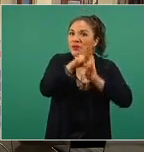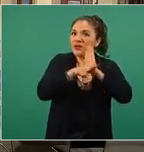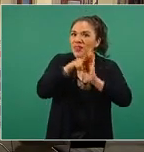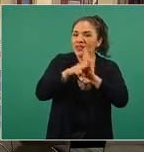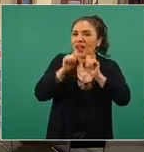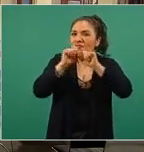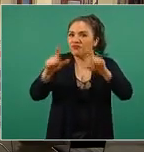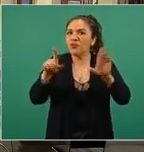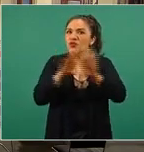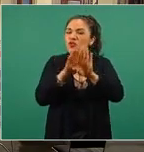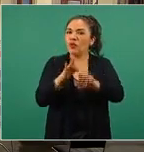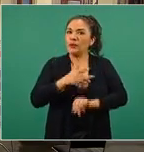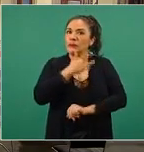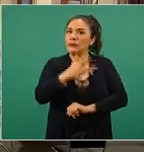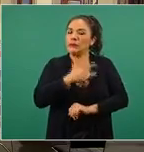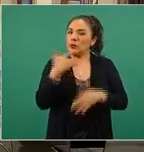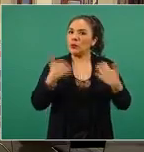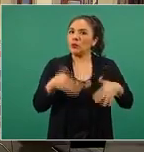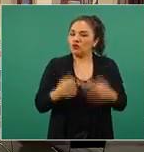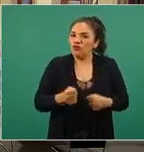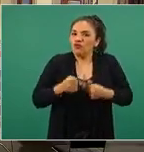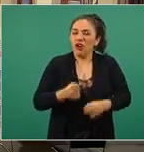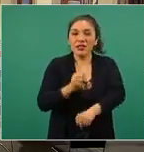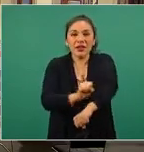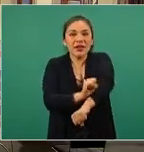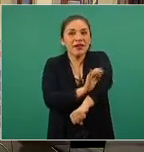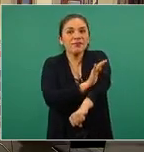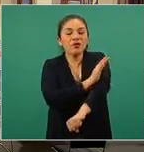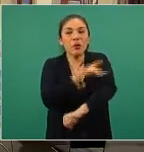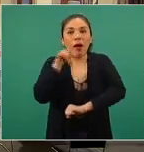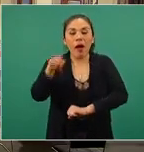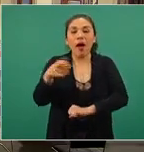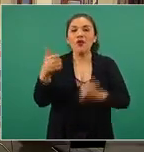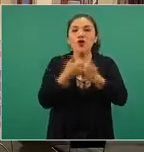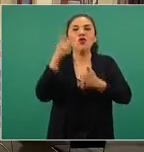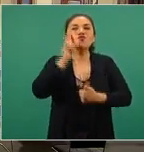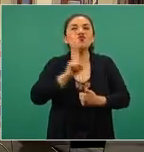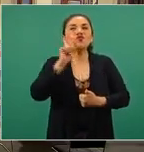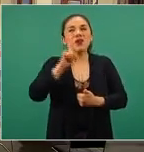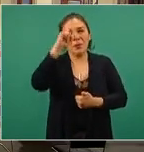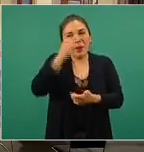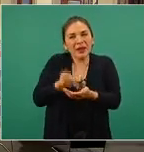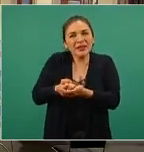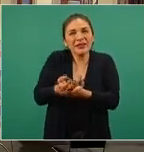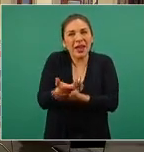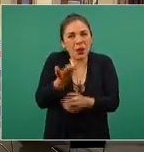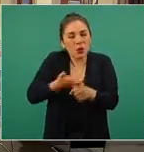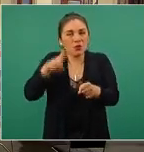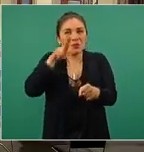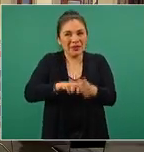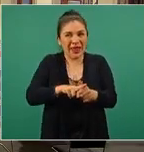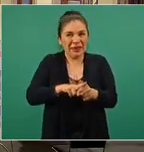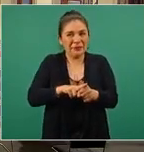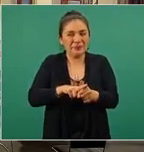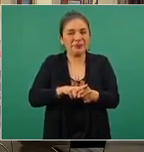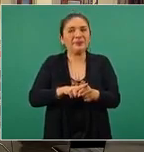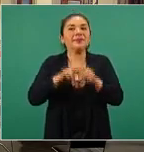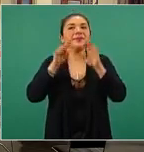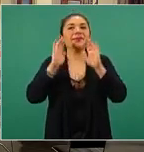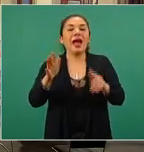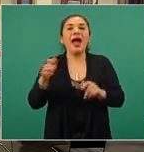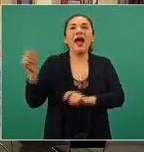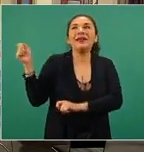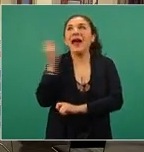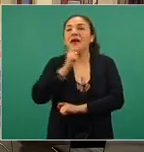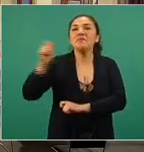la fuerza y la emoción con la que la señora que iba saliendo del hospital tocaba